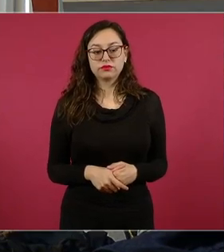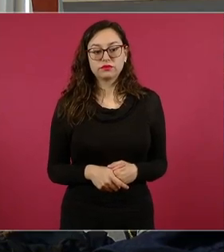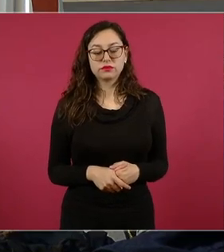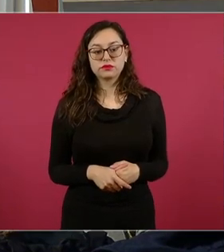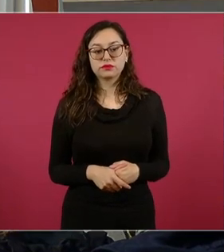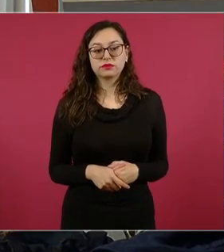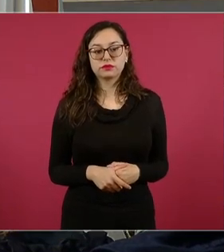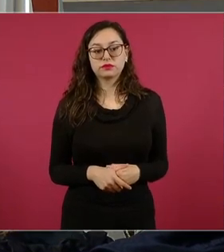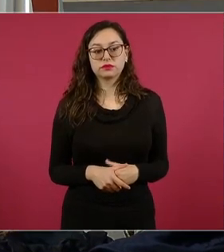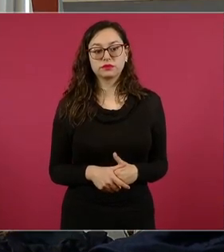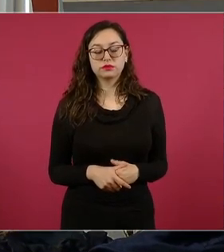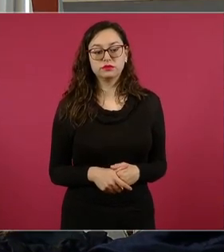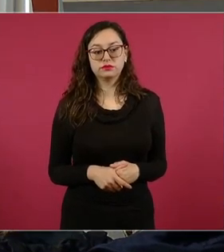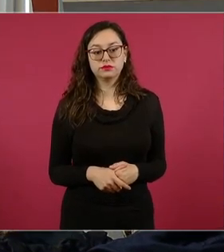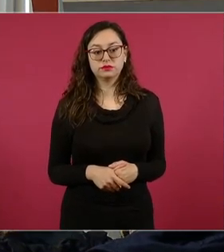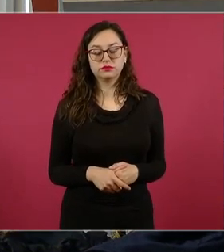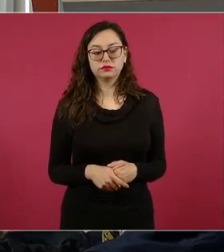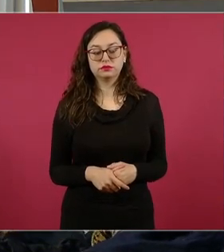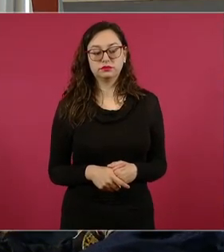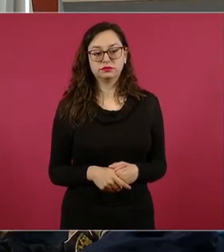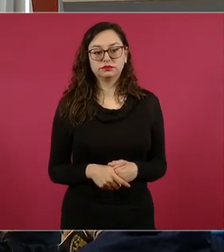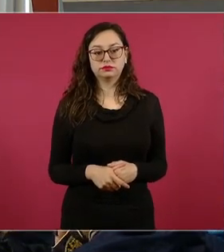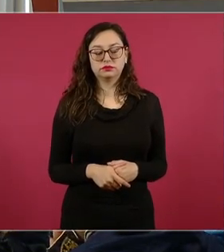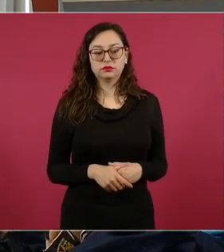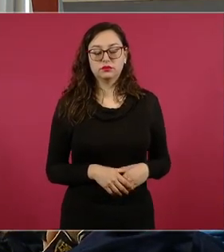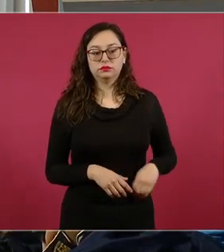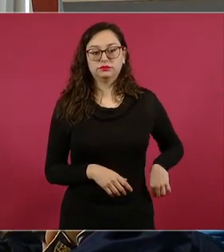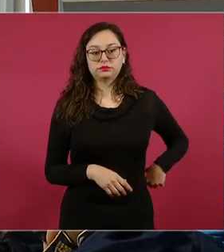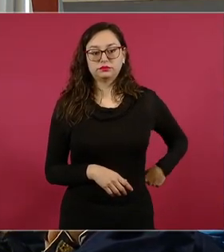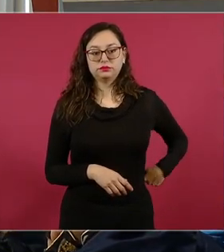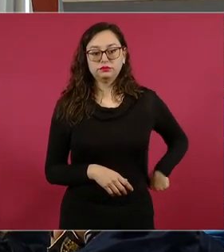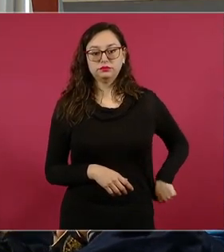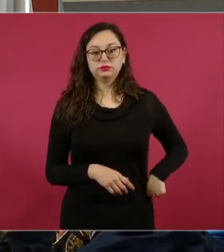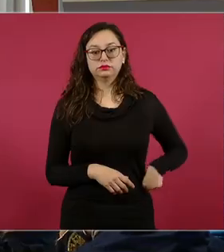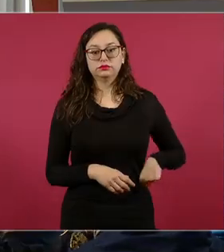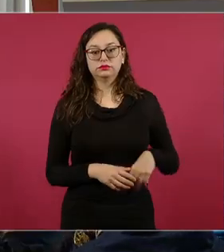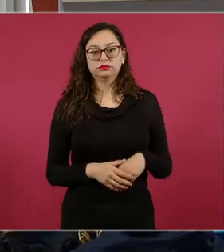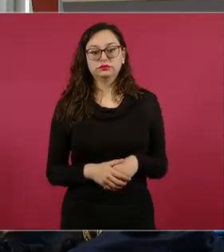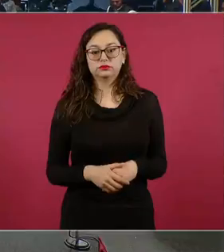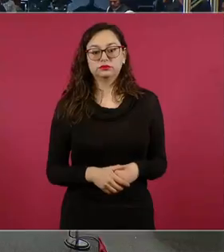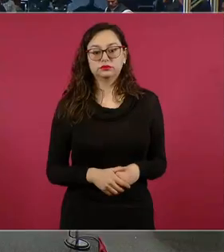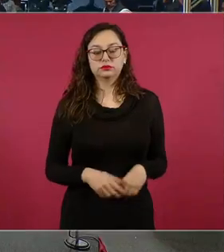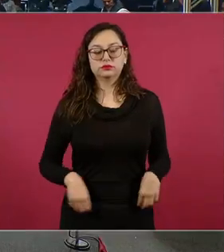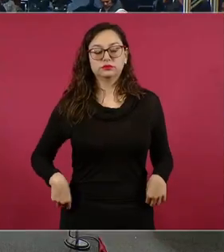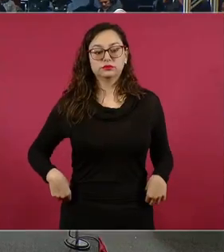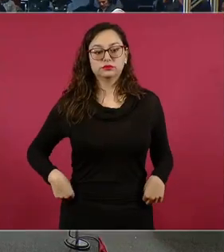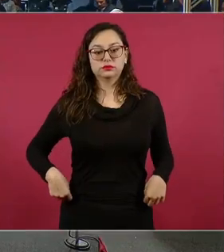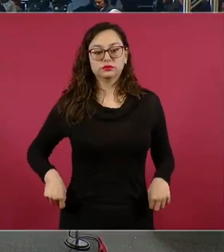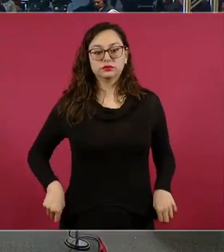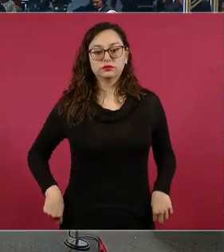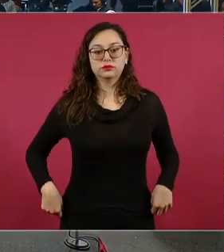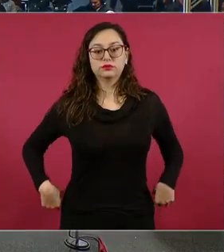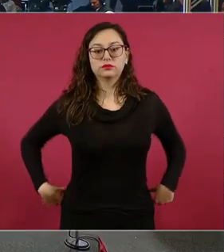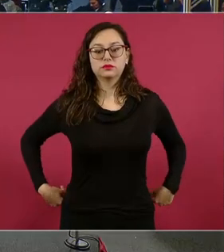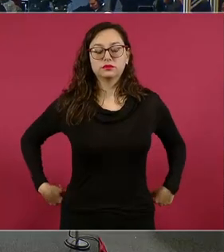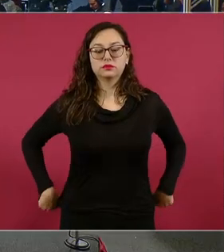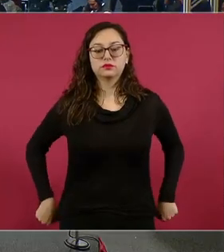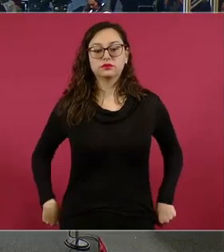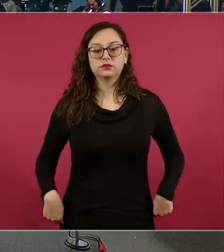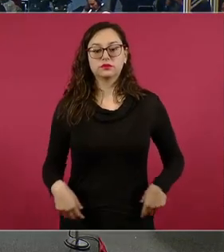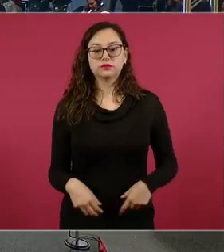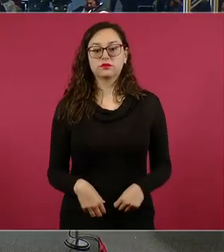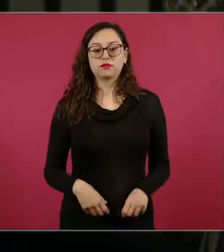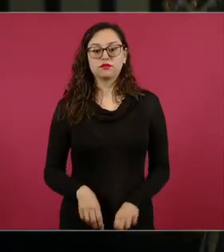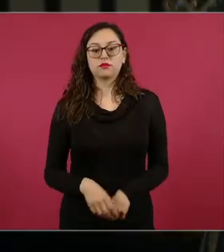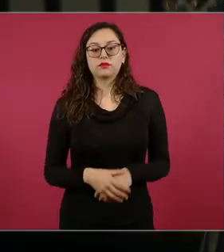más allá de su discurso de reconocimiento, que además es muy sincero y lo han aceptado así los migrantes, ¿quedó